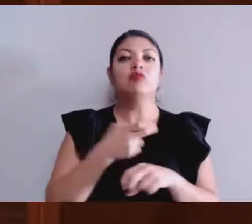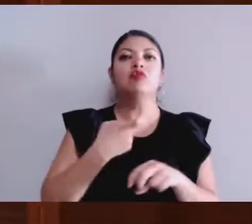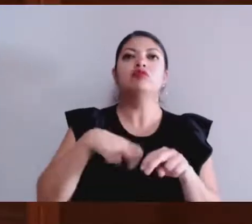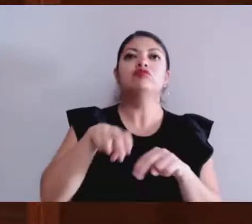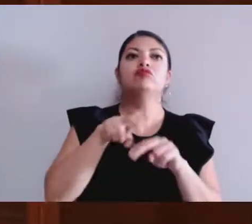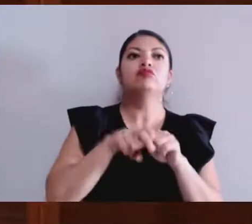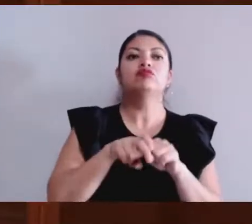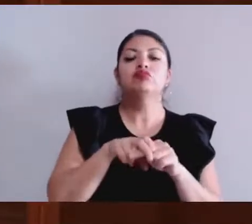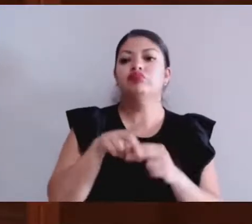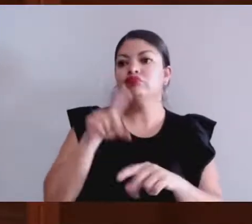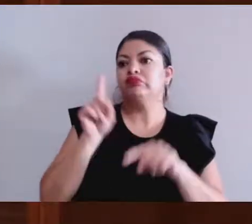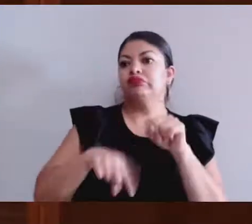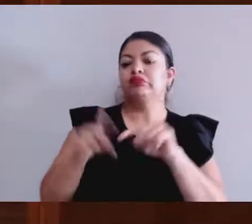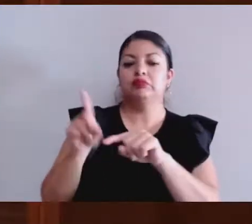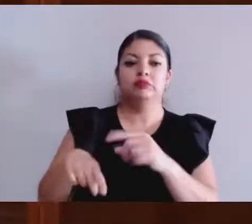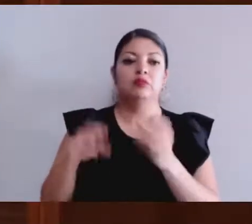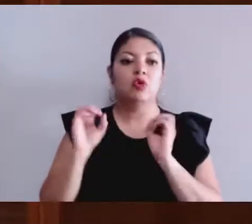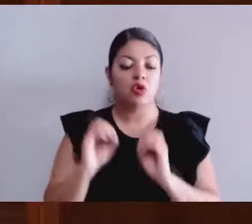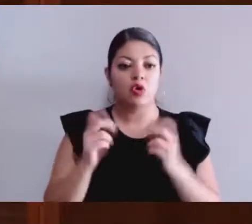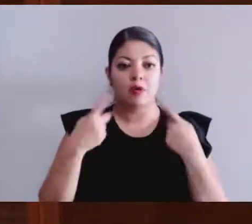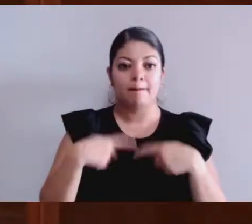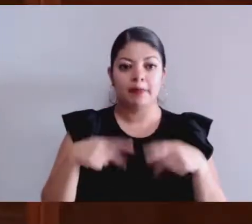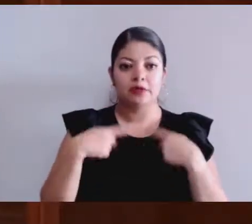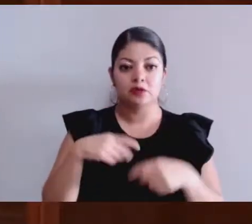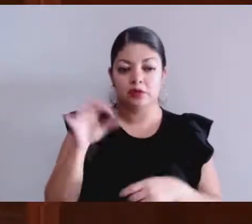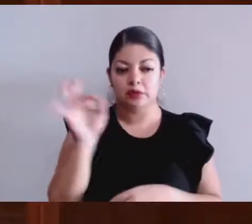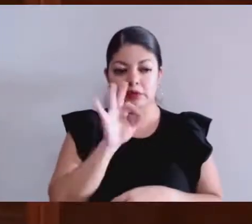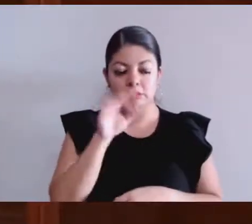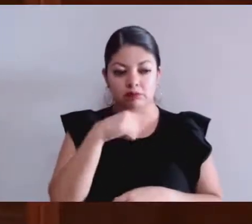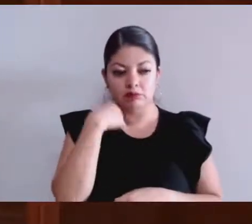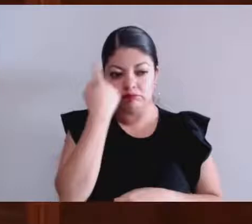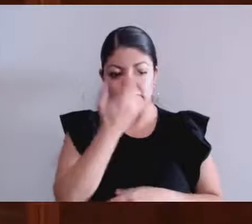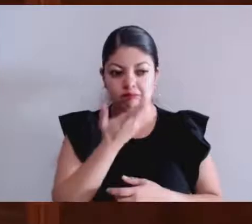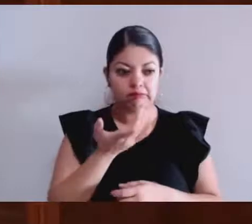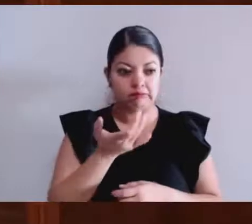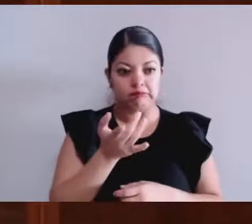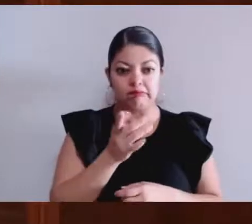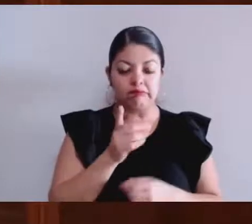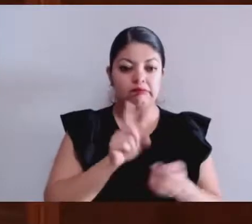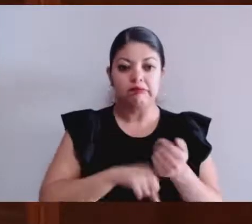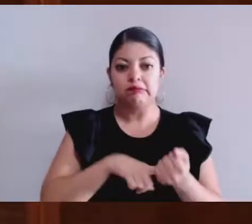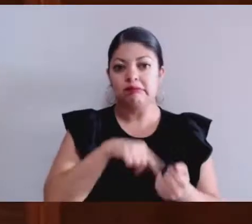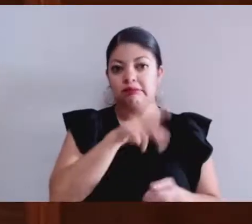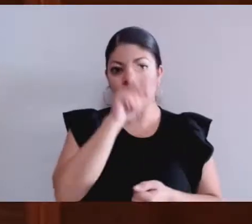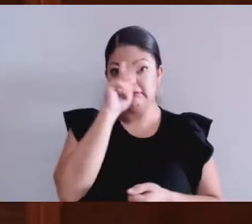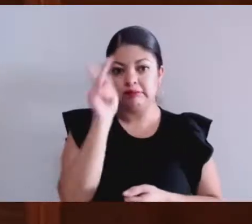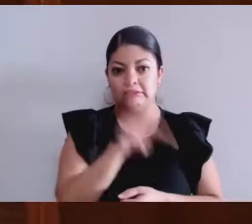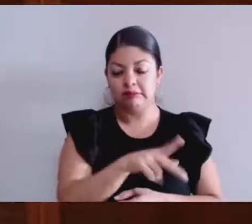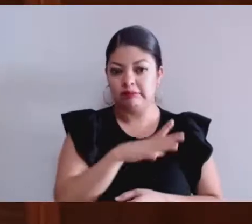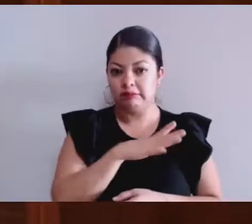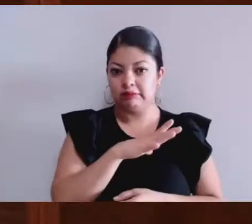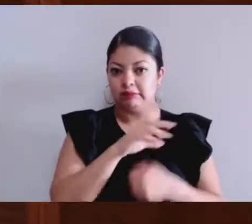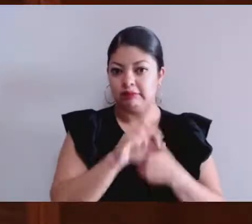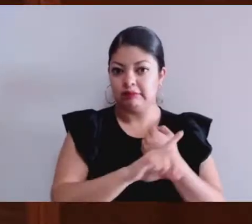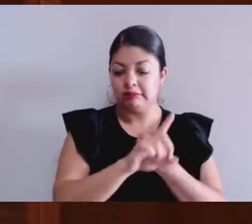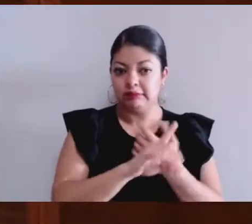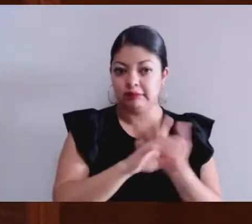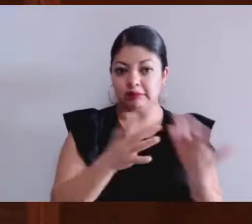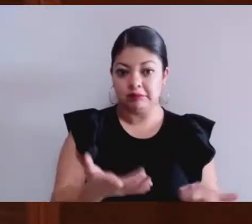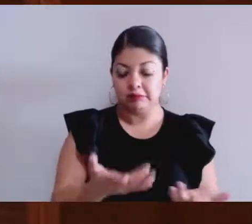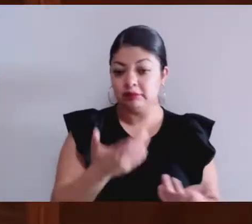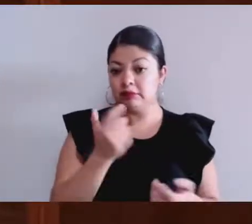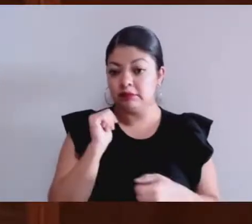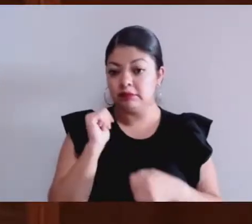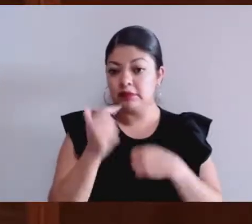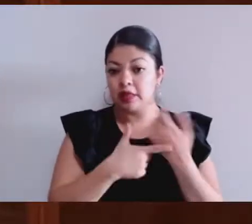público, o de detener personas que por su apariencia son supuestamente sospechosas, ocasionando